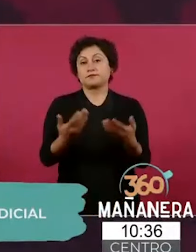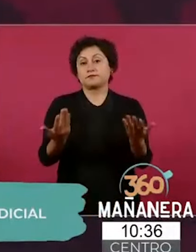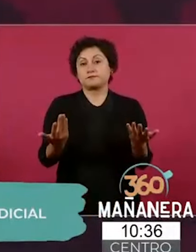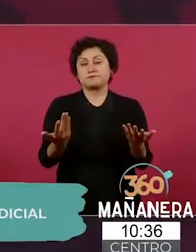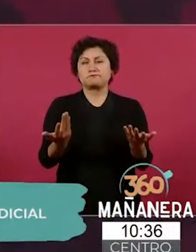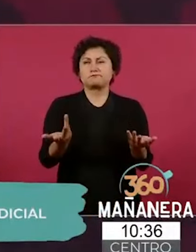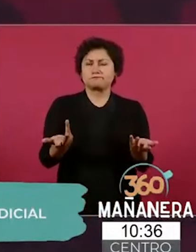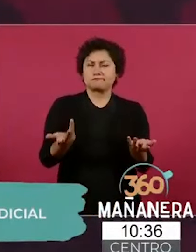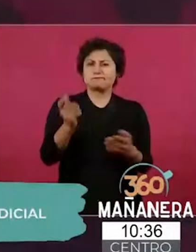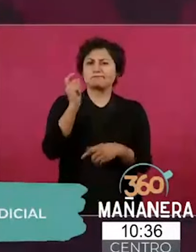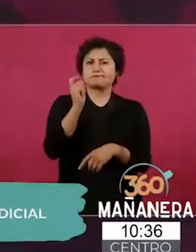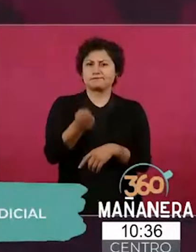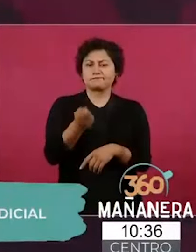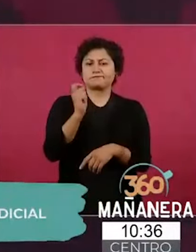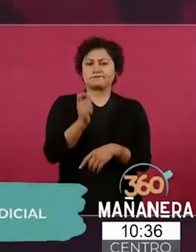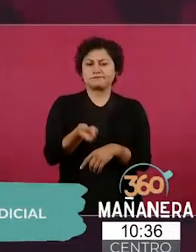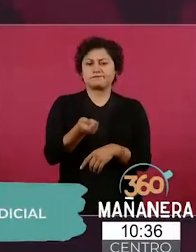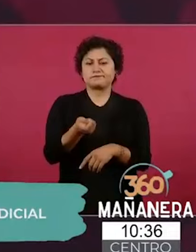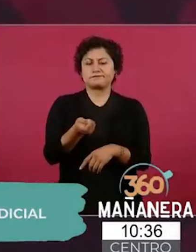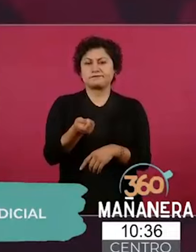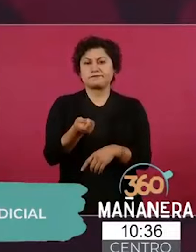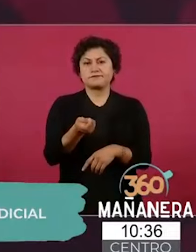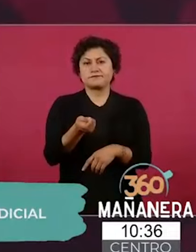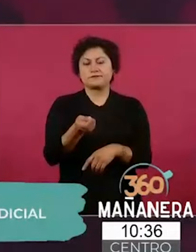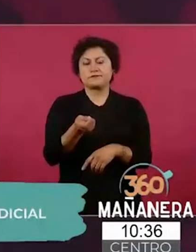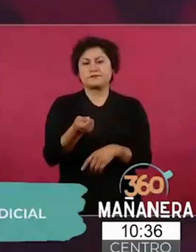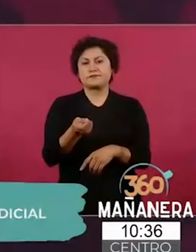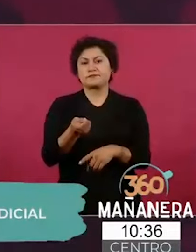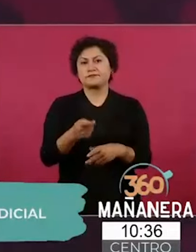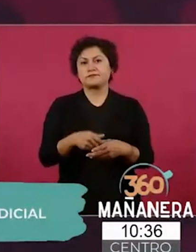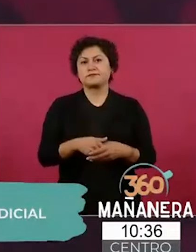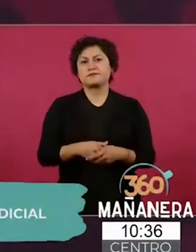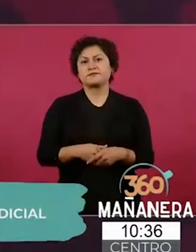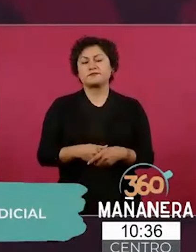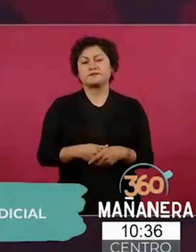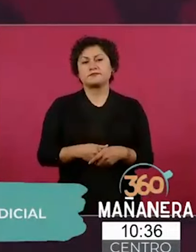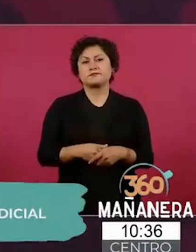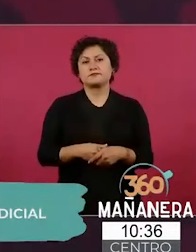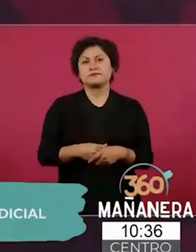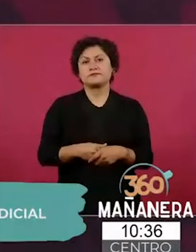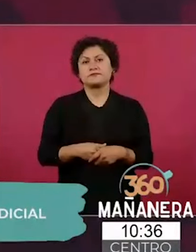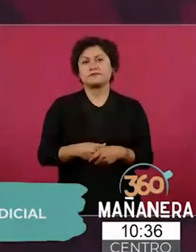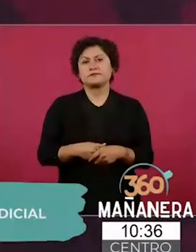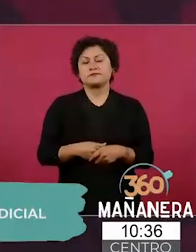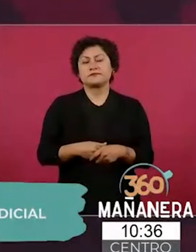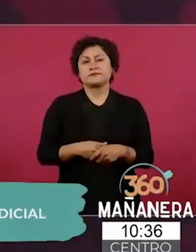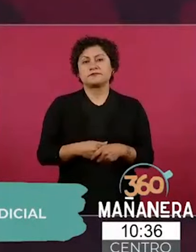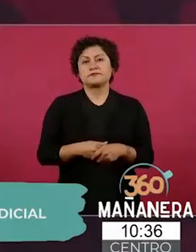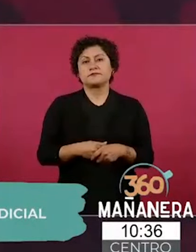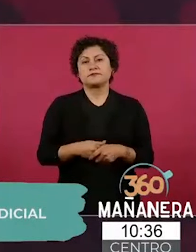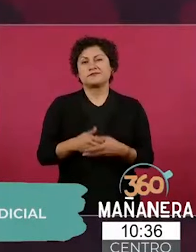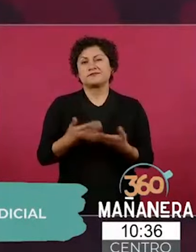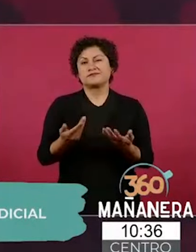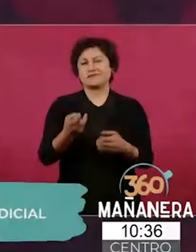ramplón no eh Muy